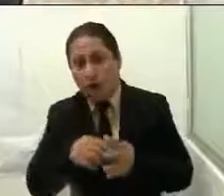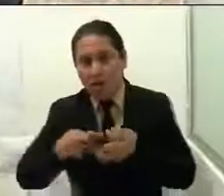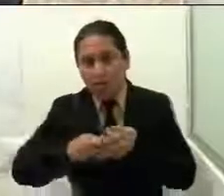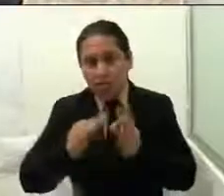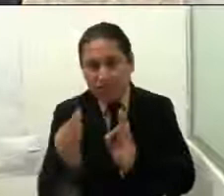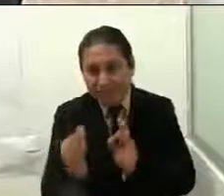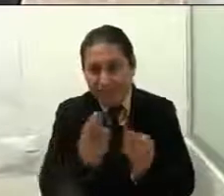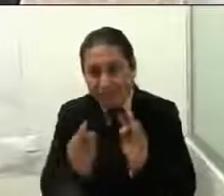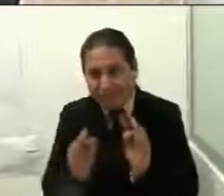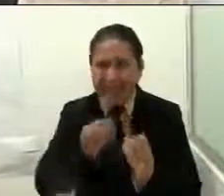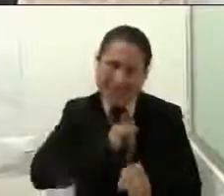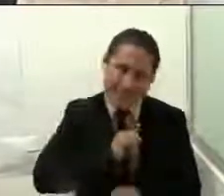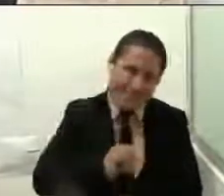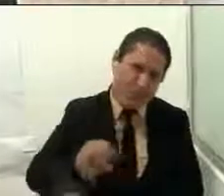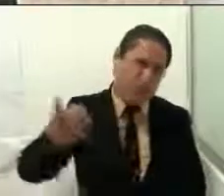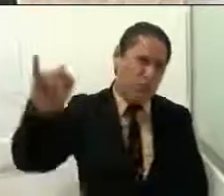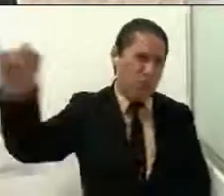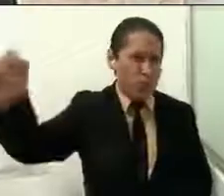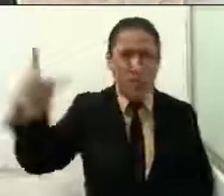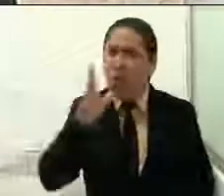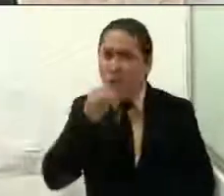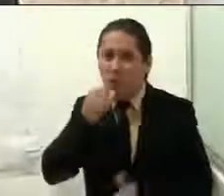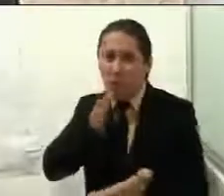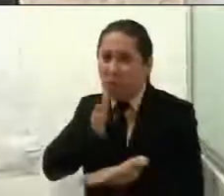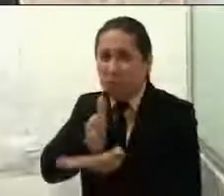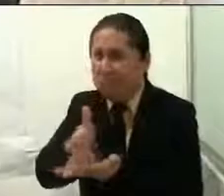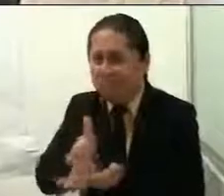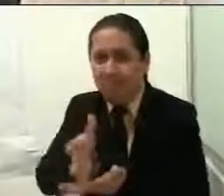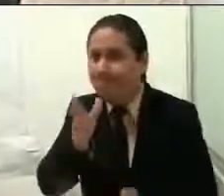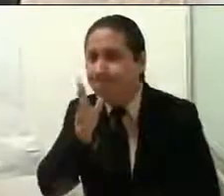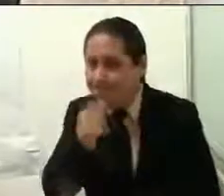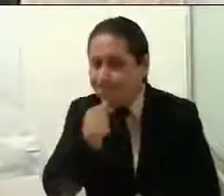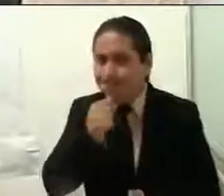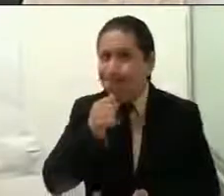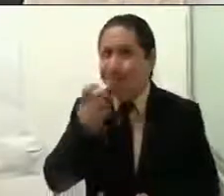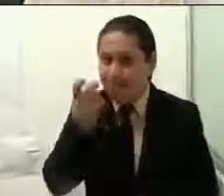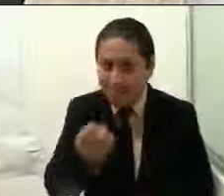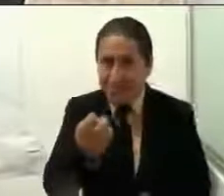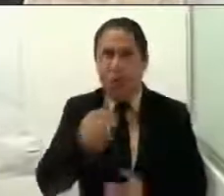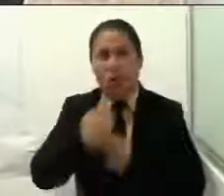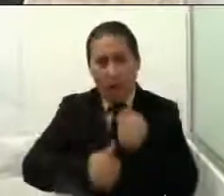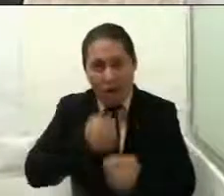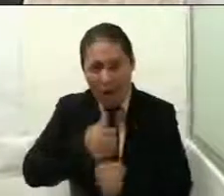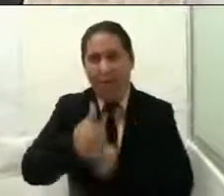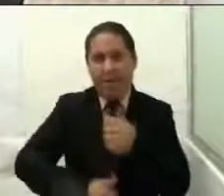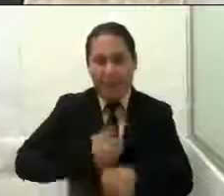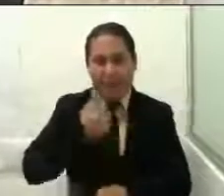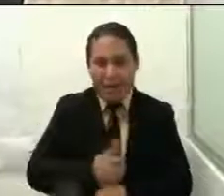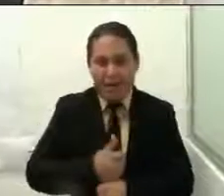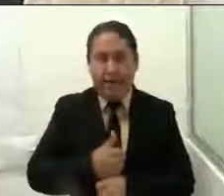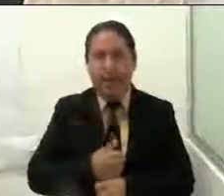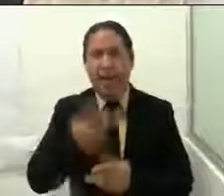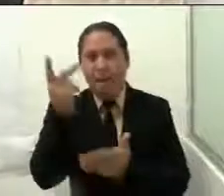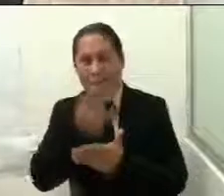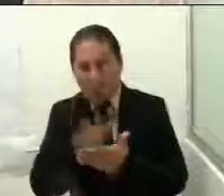localidades de muy alto y alto grado de marginación y que año con año se hacen programas